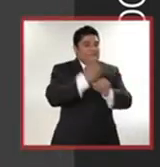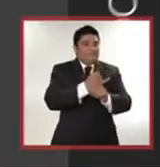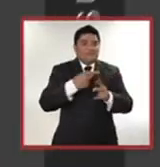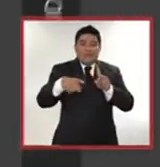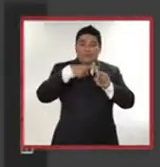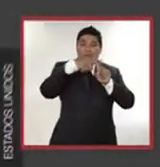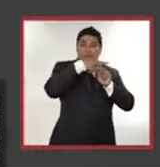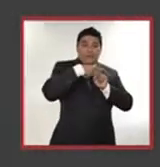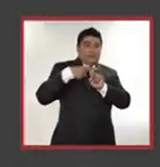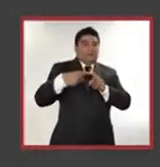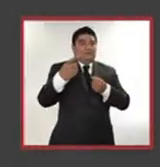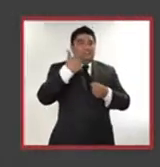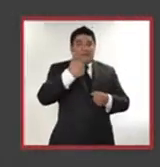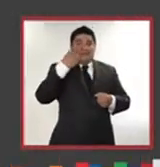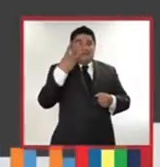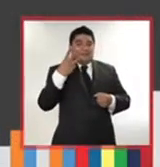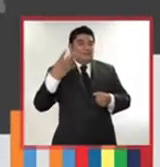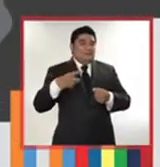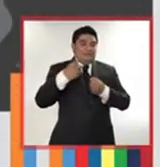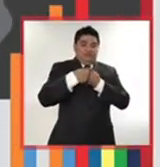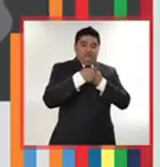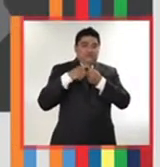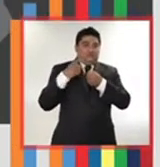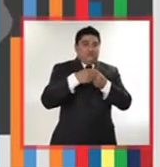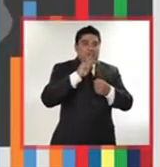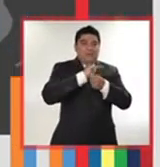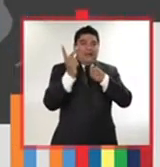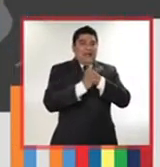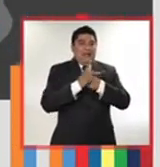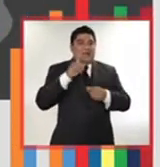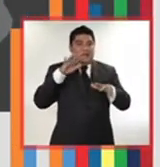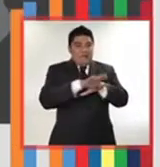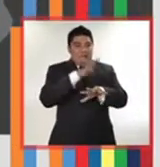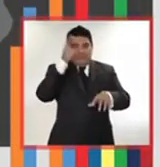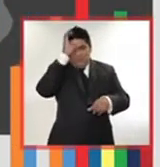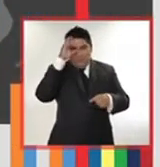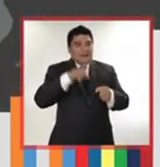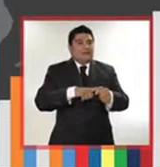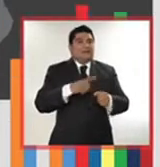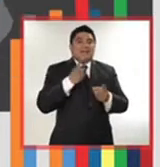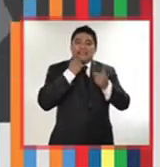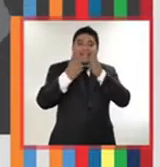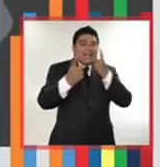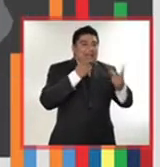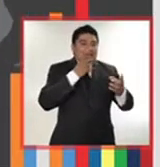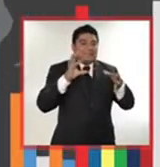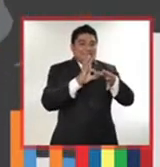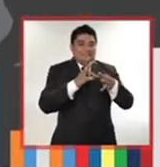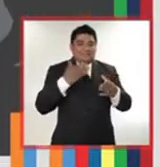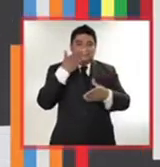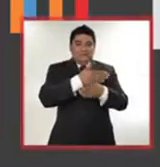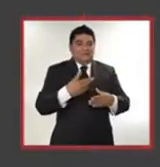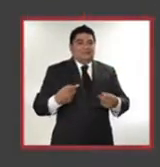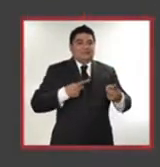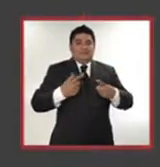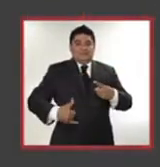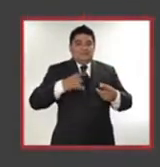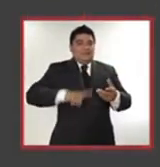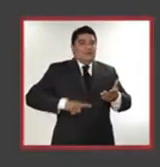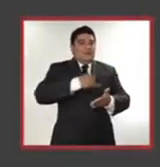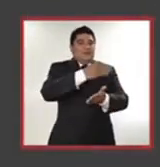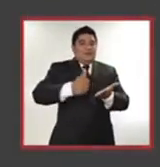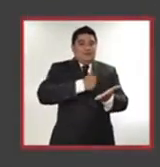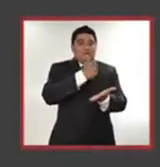suma 63 países para generar un cambio cultural que permita el diálogo y la colaboración entre gobierno y sociedad